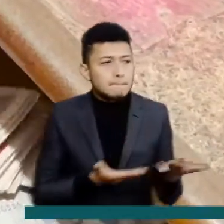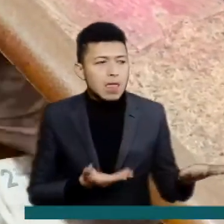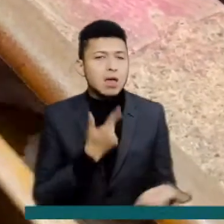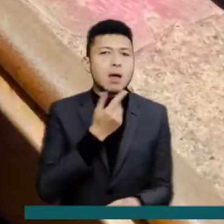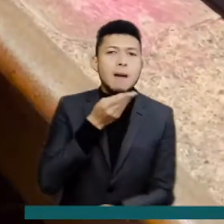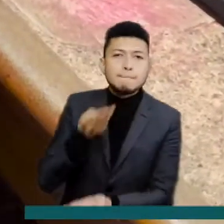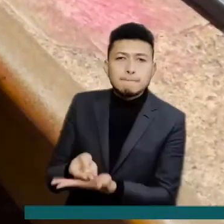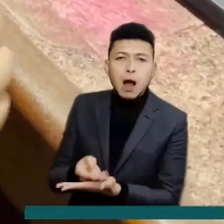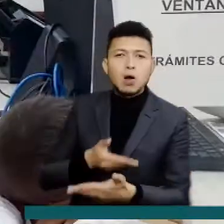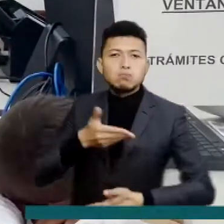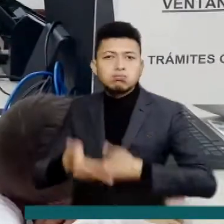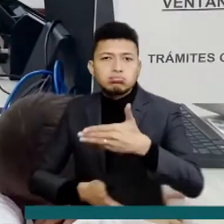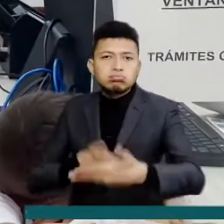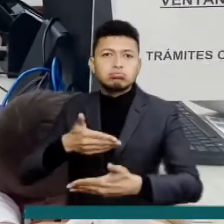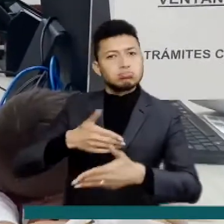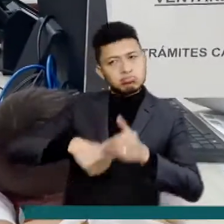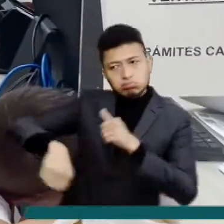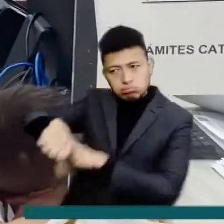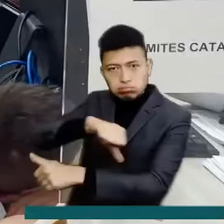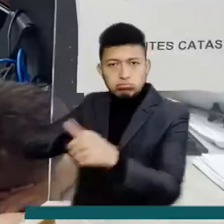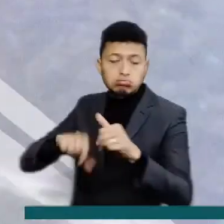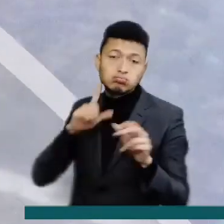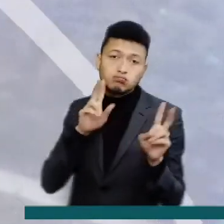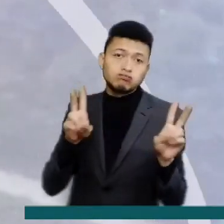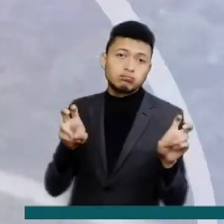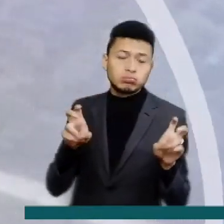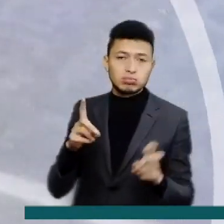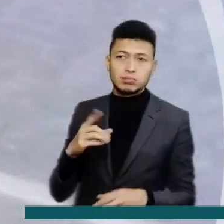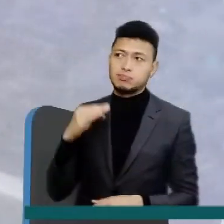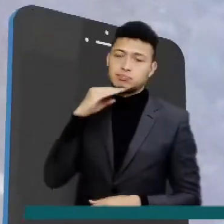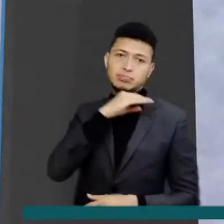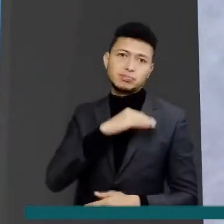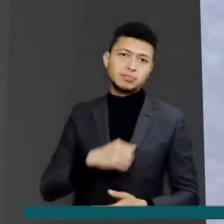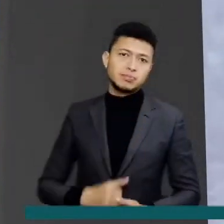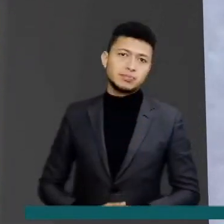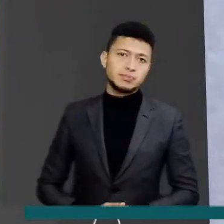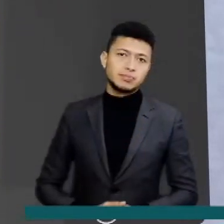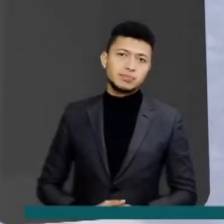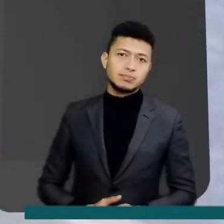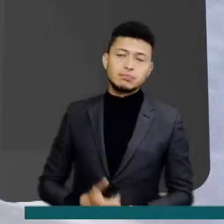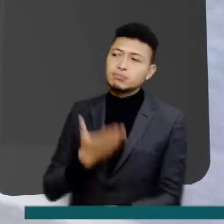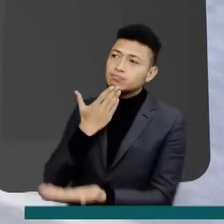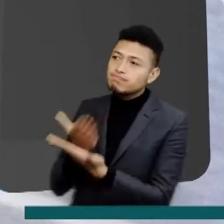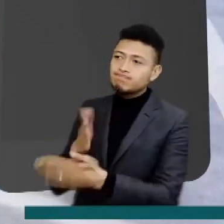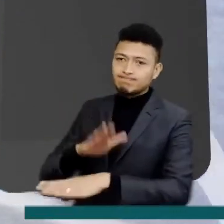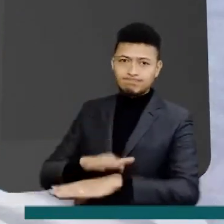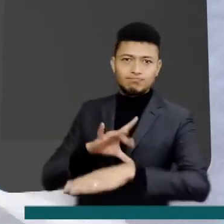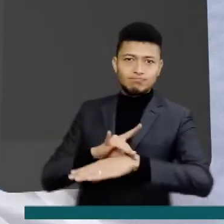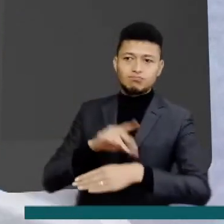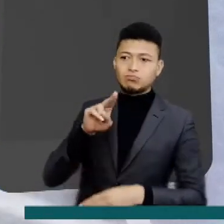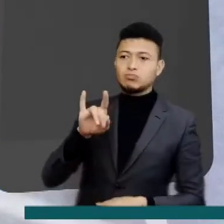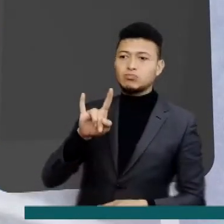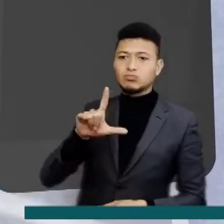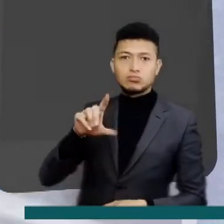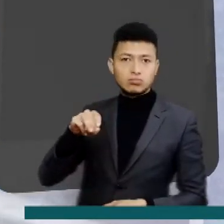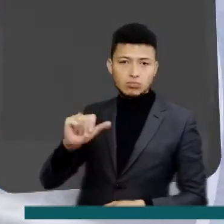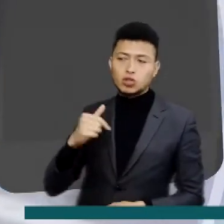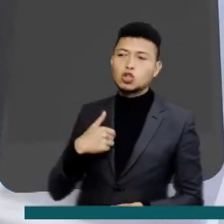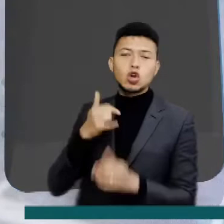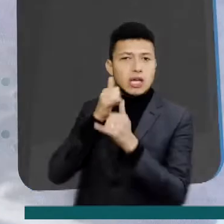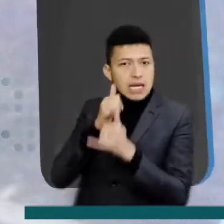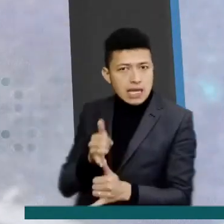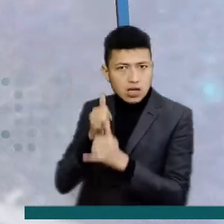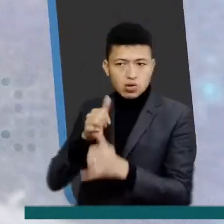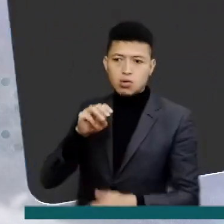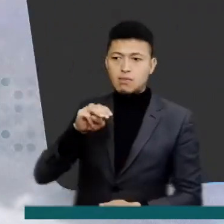los pagos para realizar los supuestos trámites. Buenas tardes, doctora Zulma, ¿cómo ha estado? Mucho gusto. Mira, habla con el ingeniero